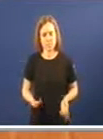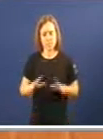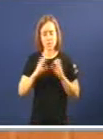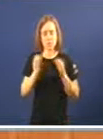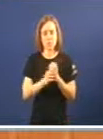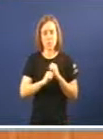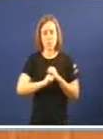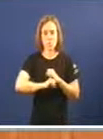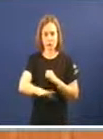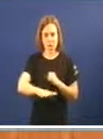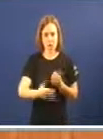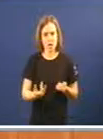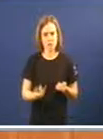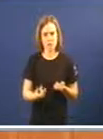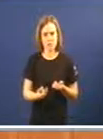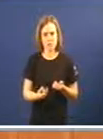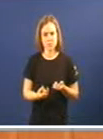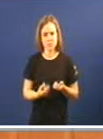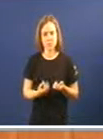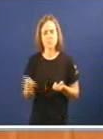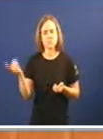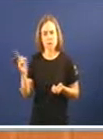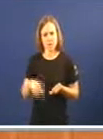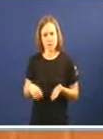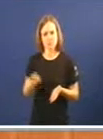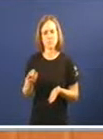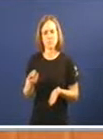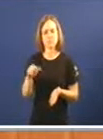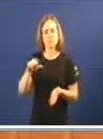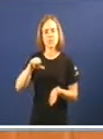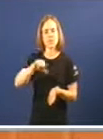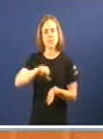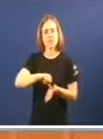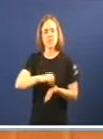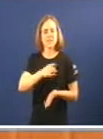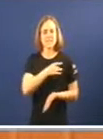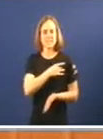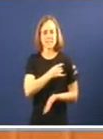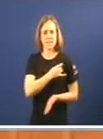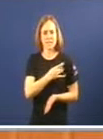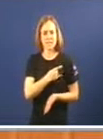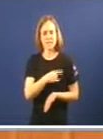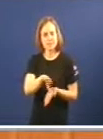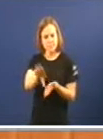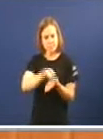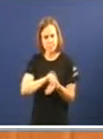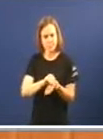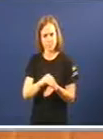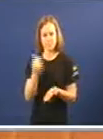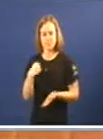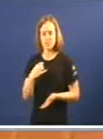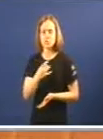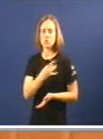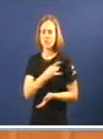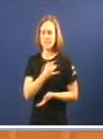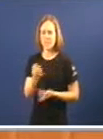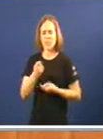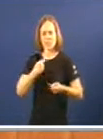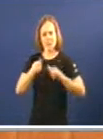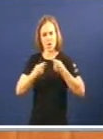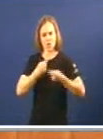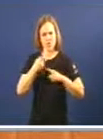acogemos también o reclamo que quisieron las centrales sindicales y obviamente son las que enseñan que negociar con xunta de